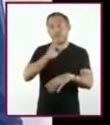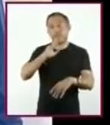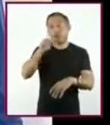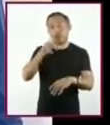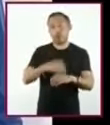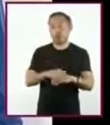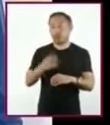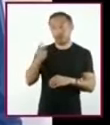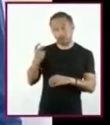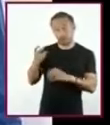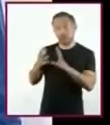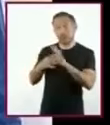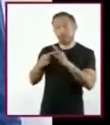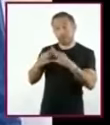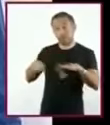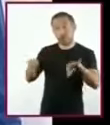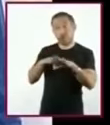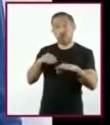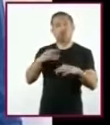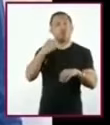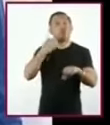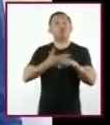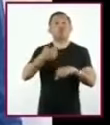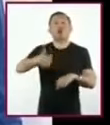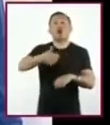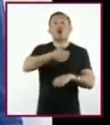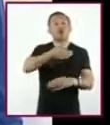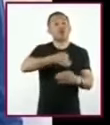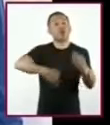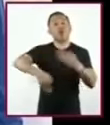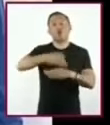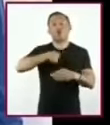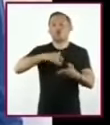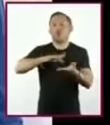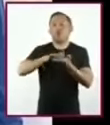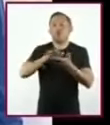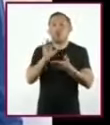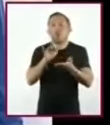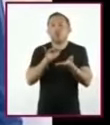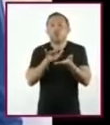Todos tenemos que poner nuestro granito de arena. De verdad, a lo mejor dices,